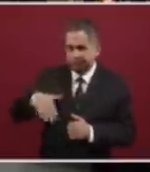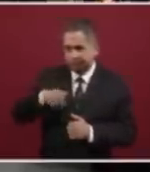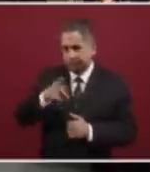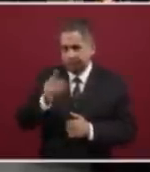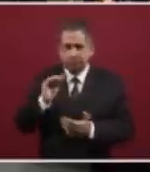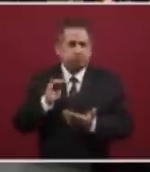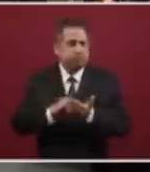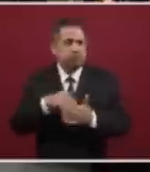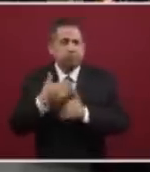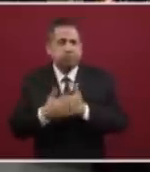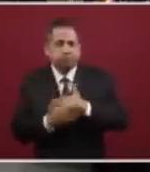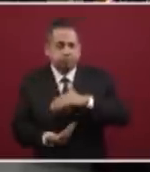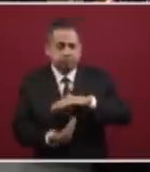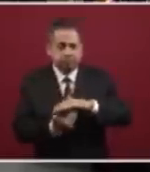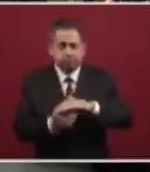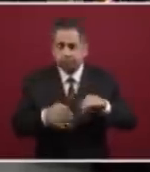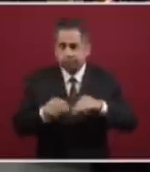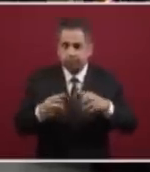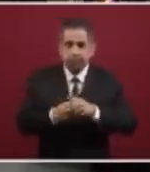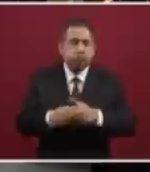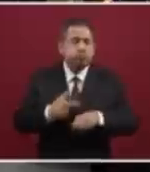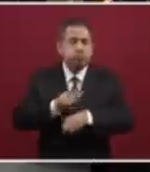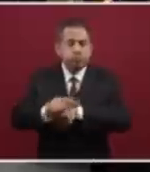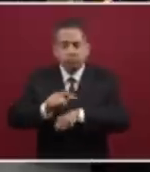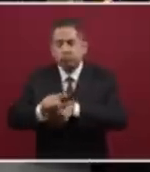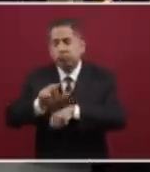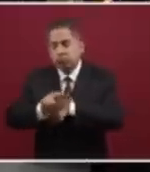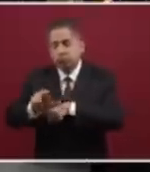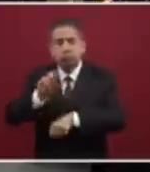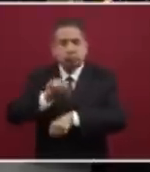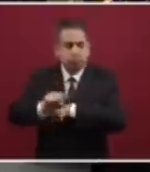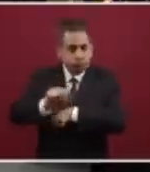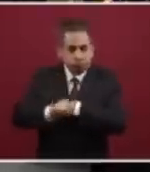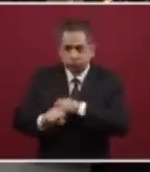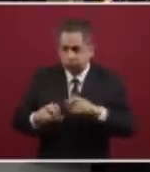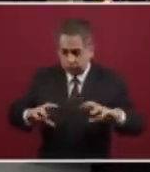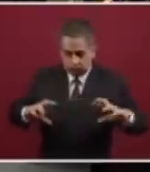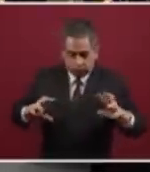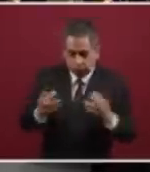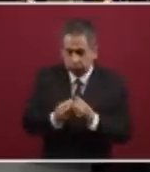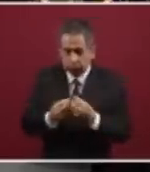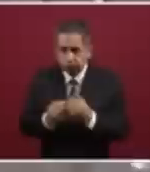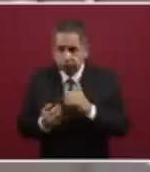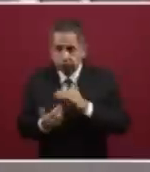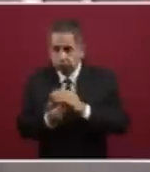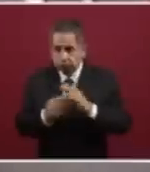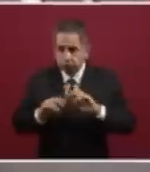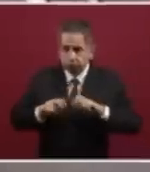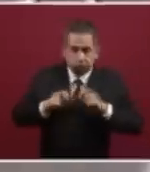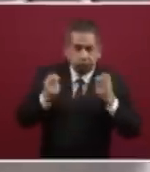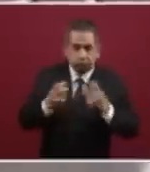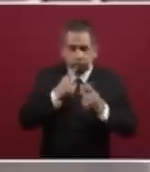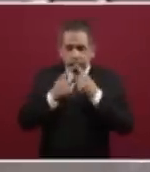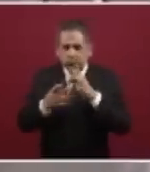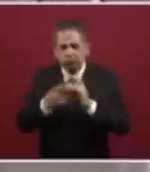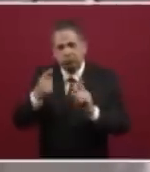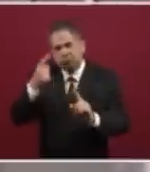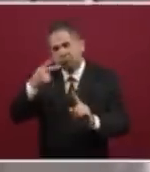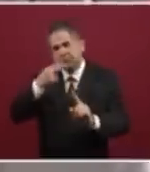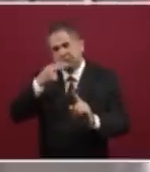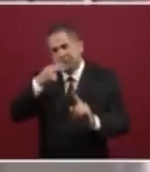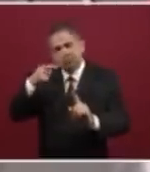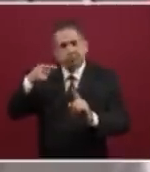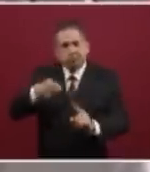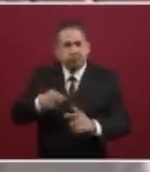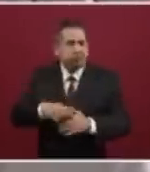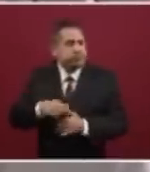reunirá con gobernadores de Oaxaca, Chiapas, Tabasco y Veracruz para compartirles acciones del programa migratorio e informó que